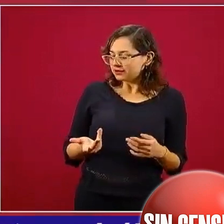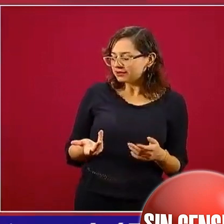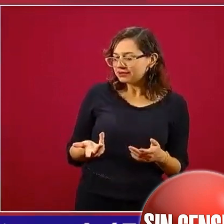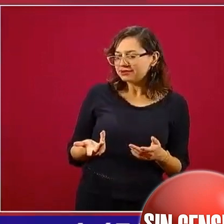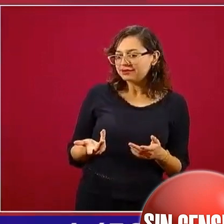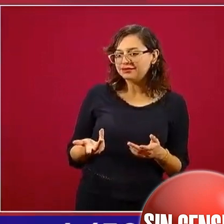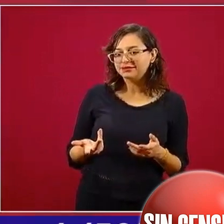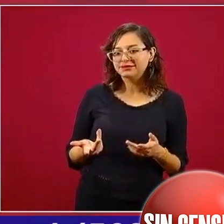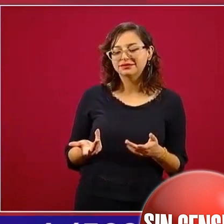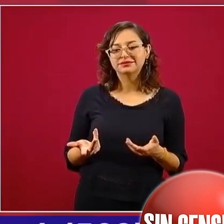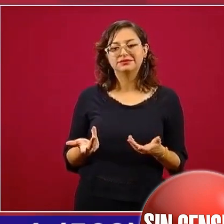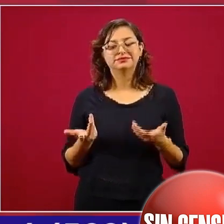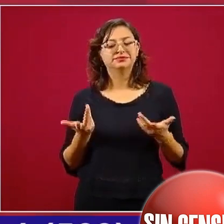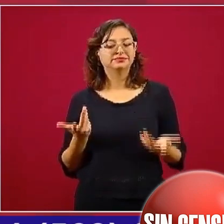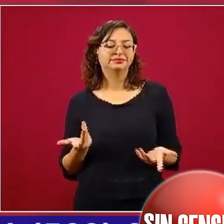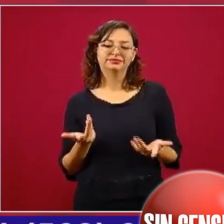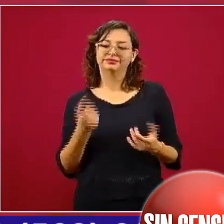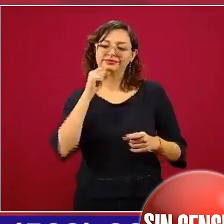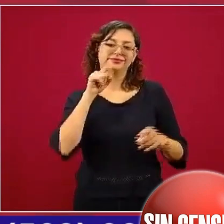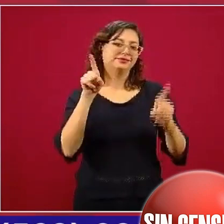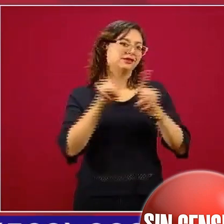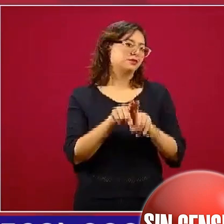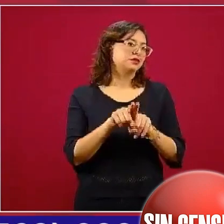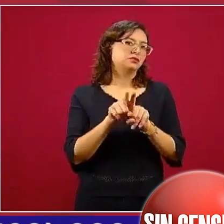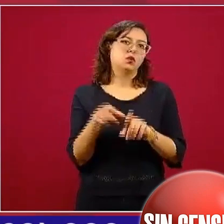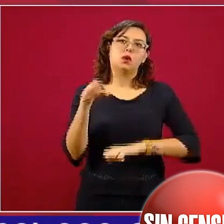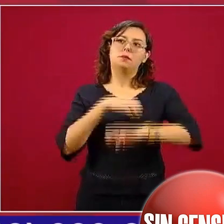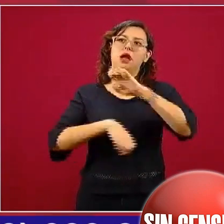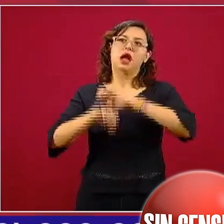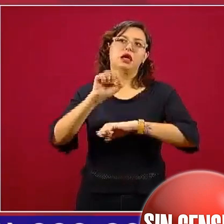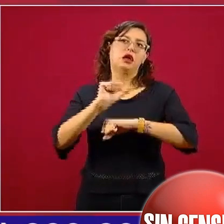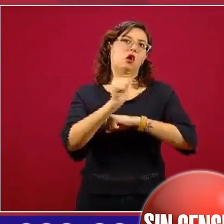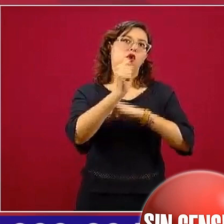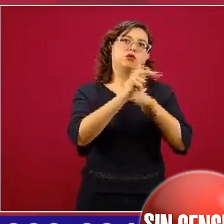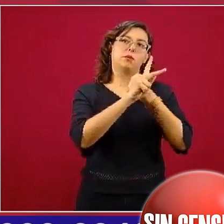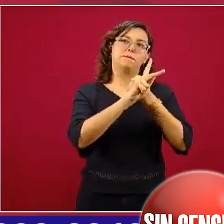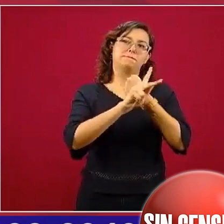de embajadas y de otros países.